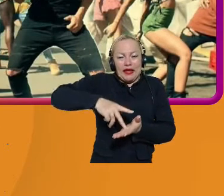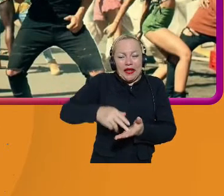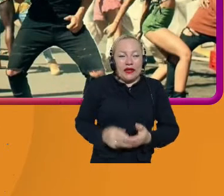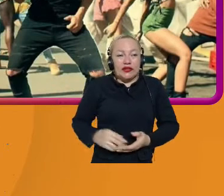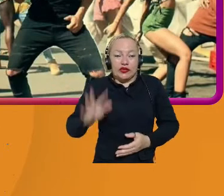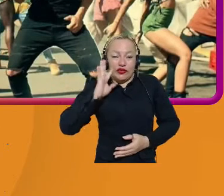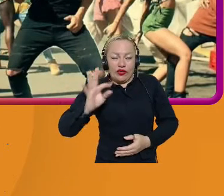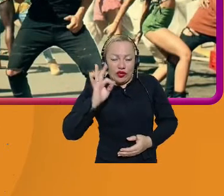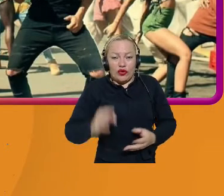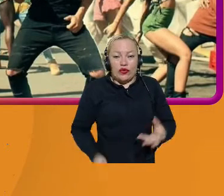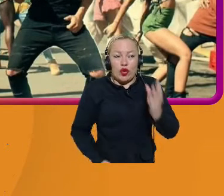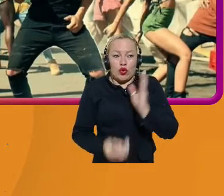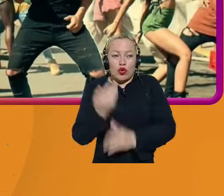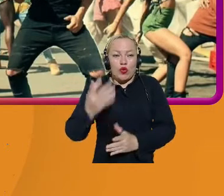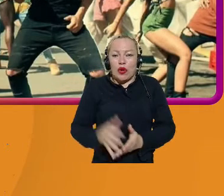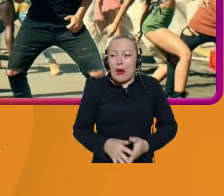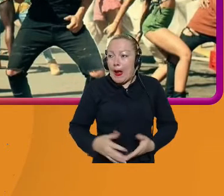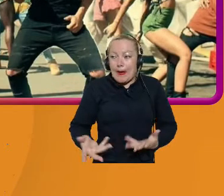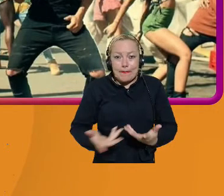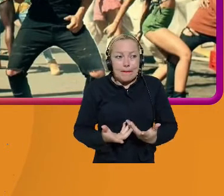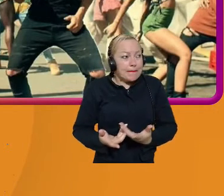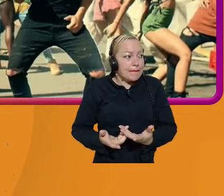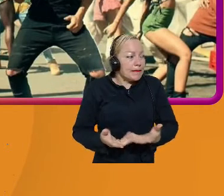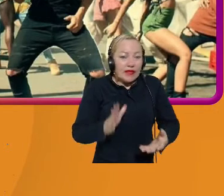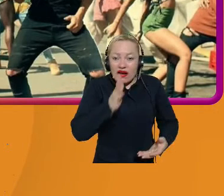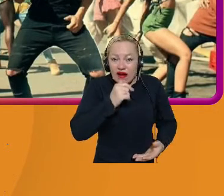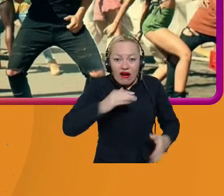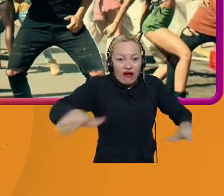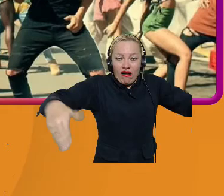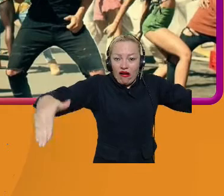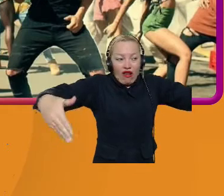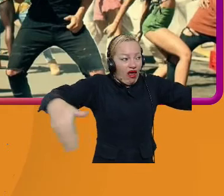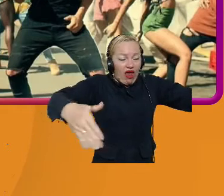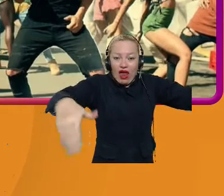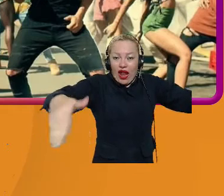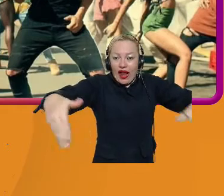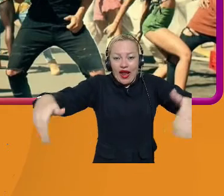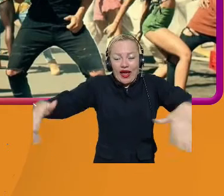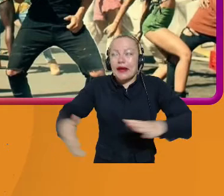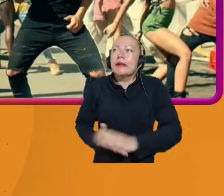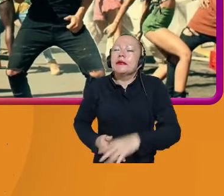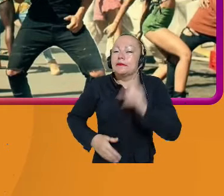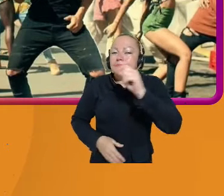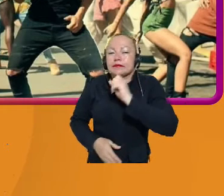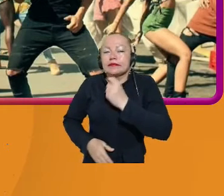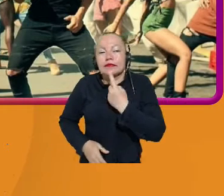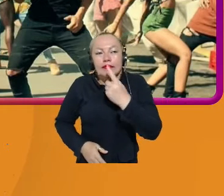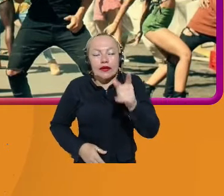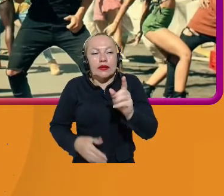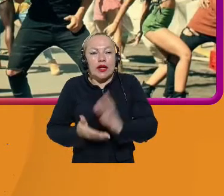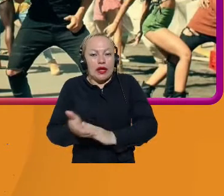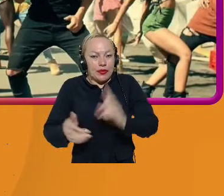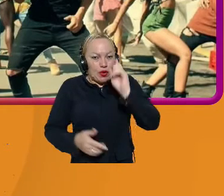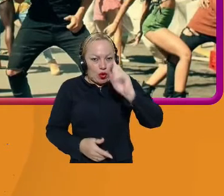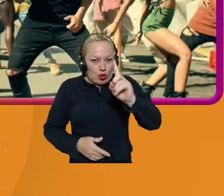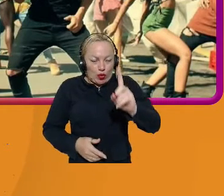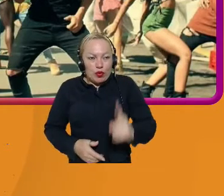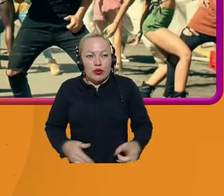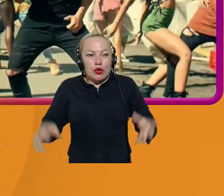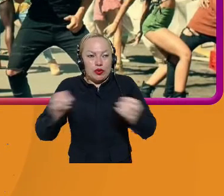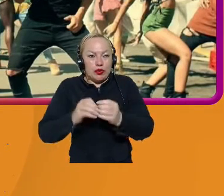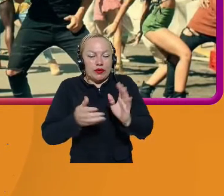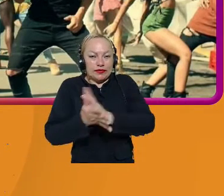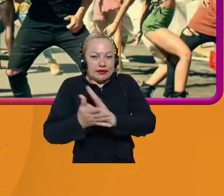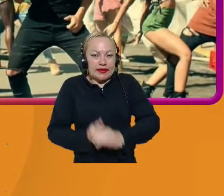este momento porque es nuevo. Ninguno. ¿Cierto? Entonces... Hay uno que es de Eddie Herrera que... Pero no me ¿Y acuerdo. ¿Es nuevo o no? Sí,